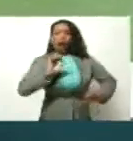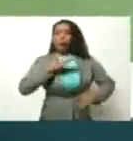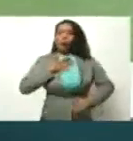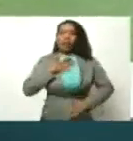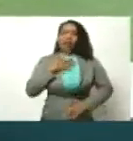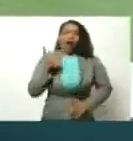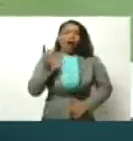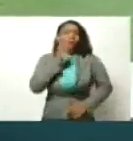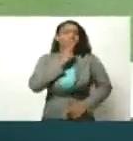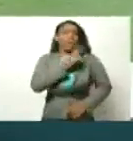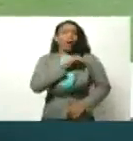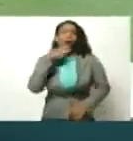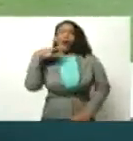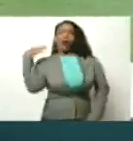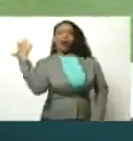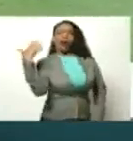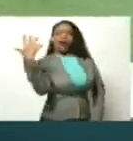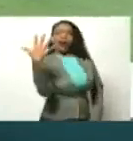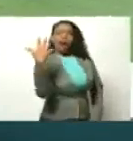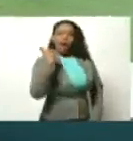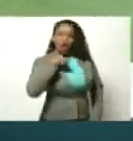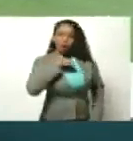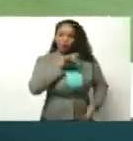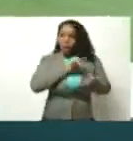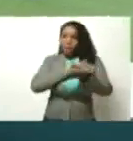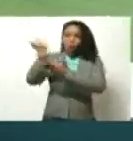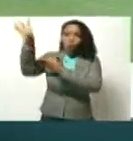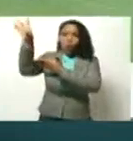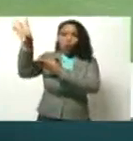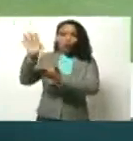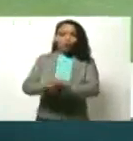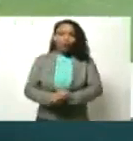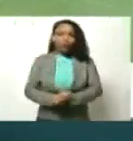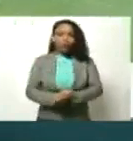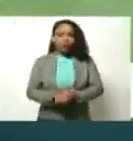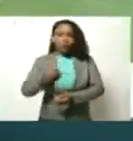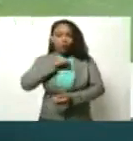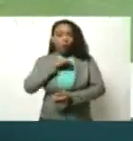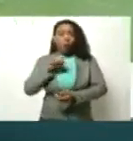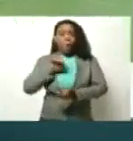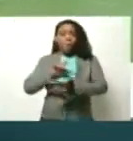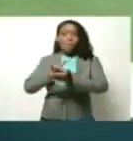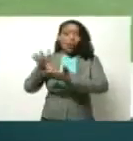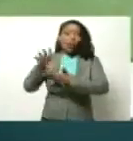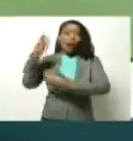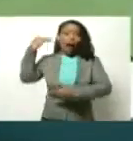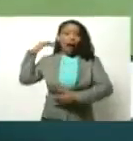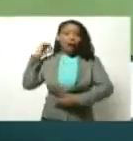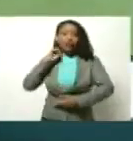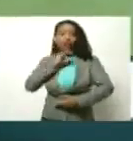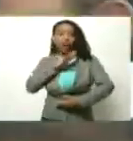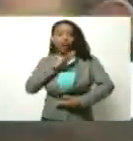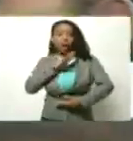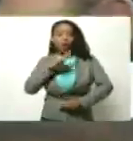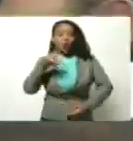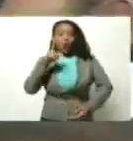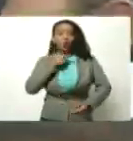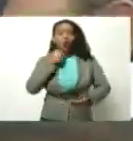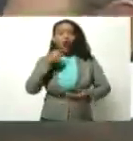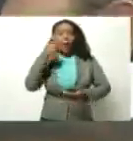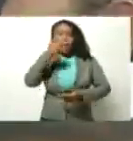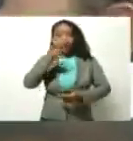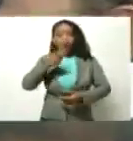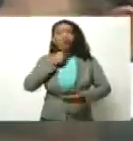con ellos y de aquí nosotros los echamos nuestro antepasados nuestros Mártires los